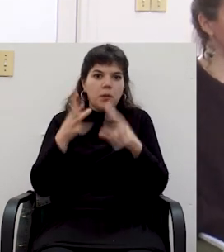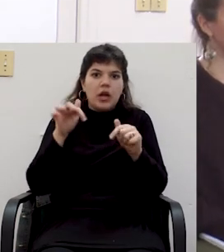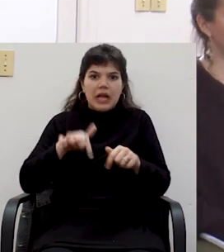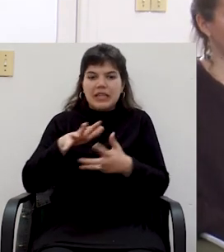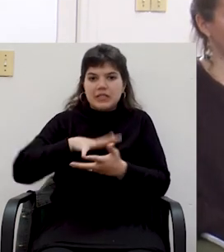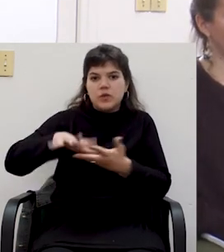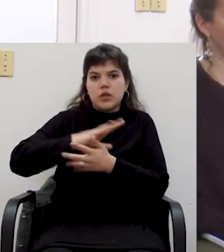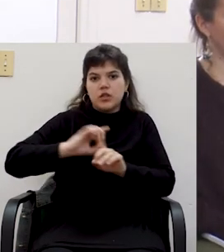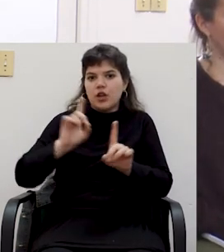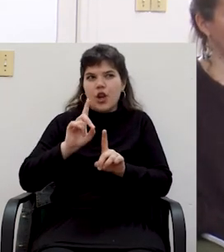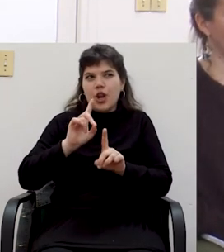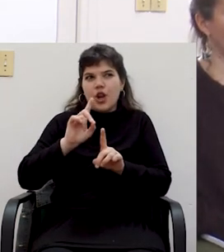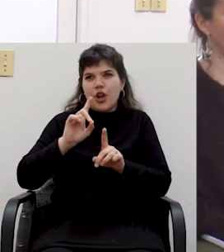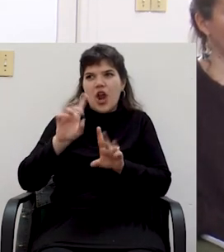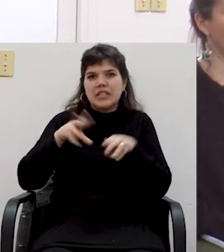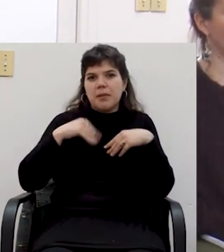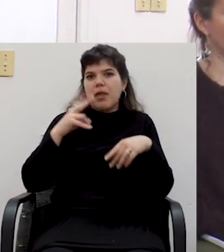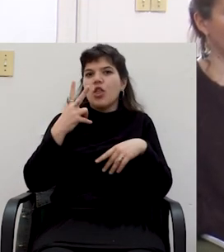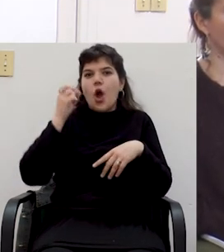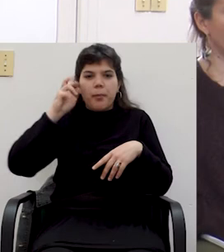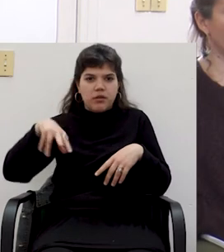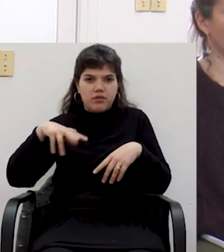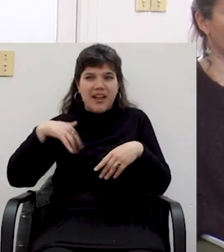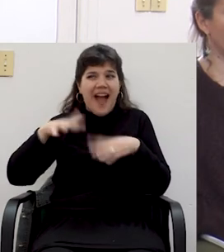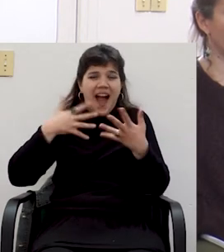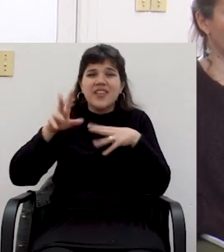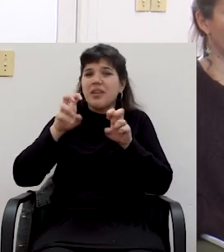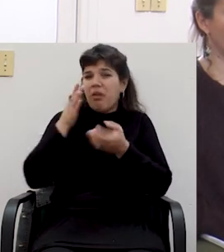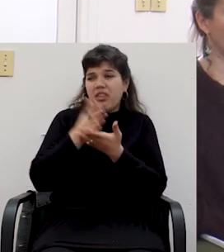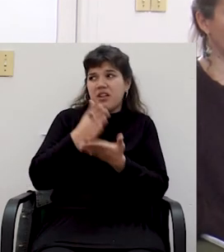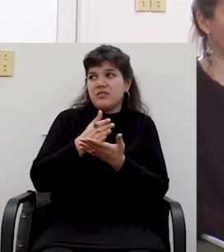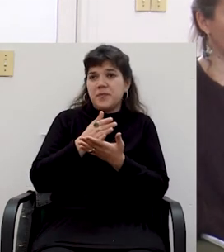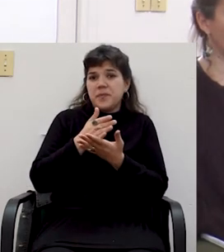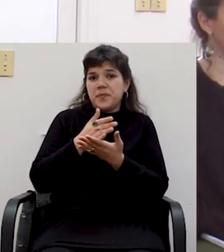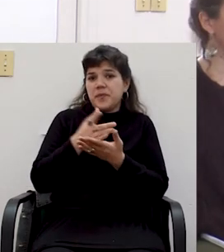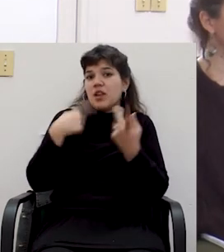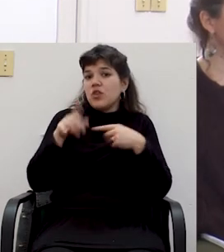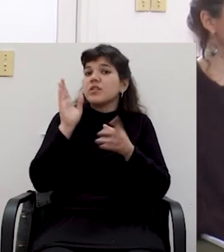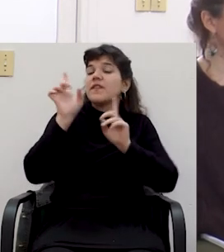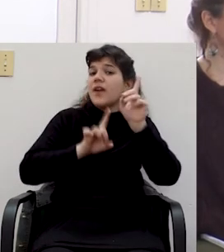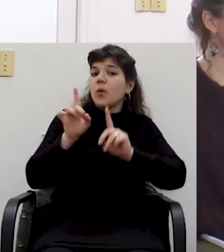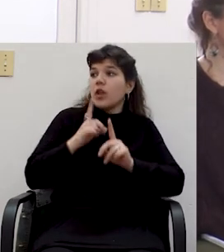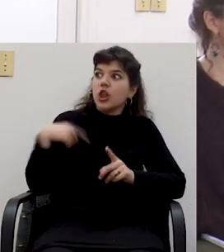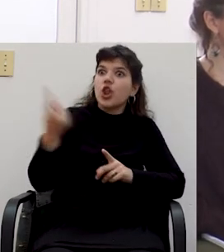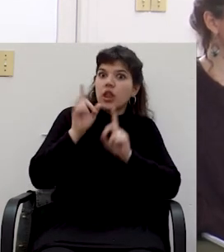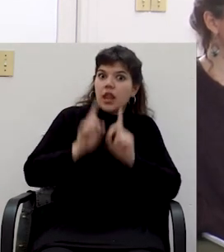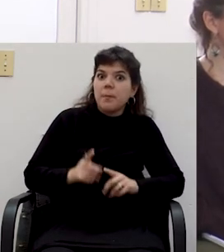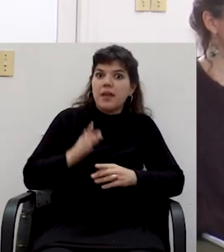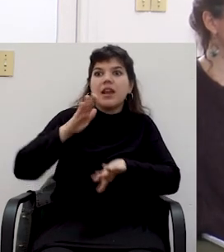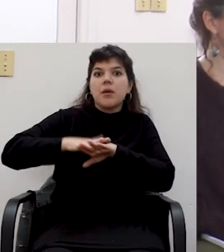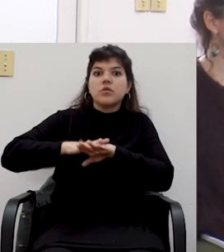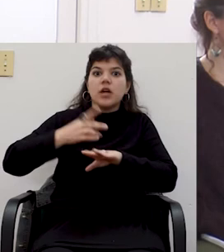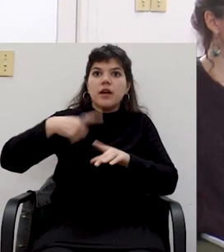no se admiten dos opiniones. Estamos hablando de derechos. Y en este sentido la universidad y todos nosotros tenemos